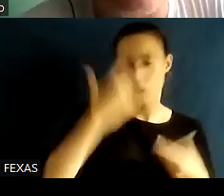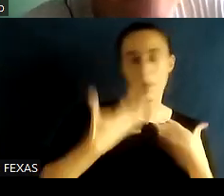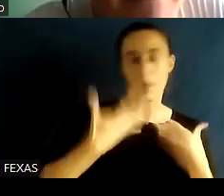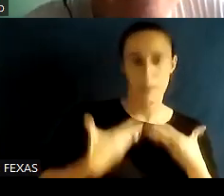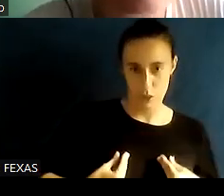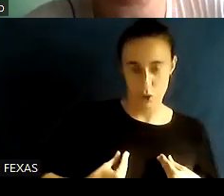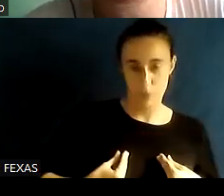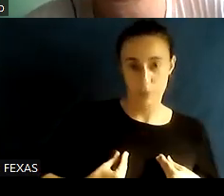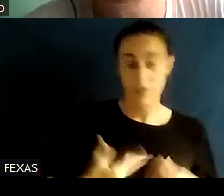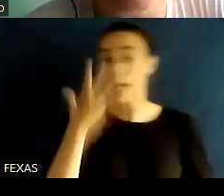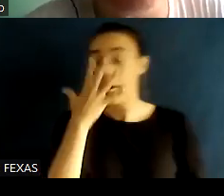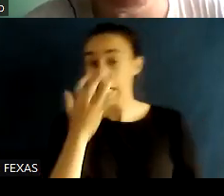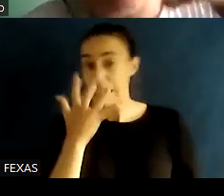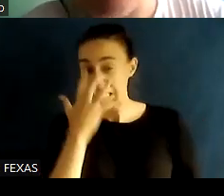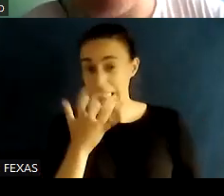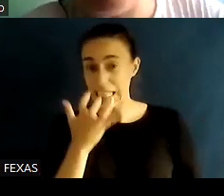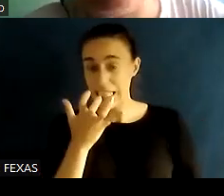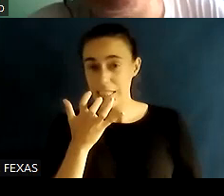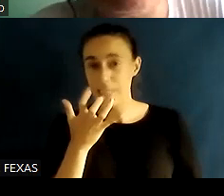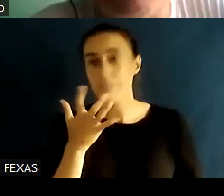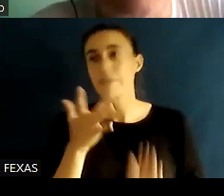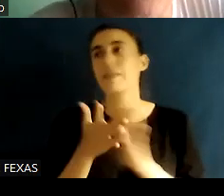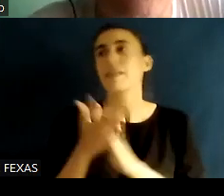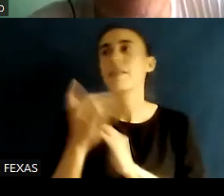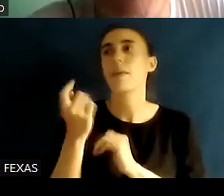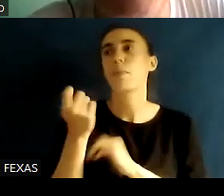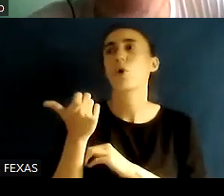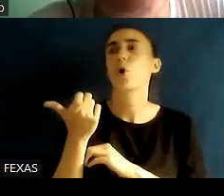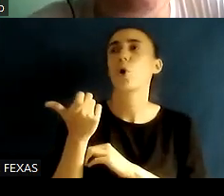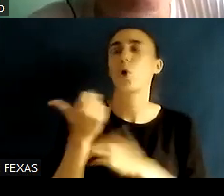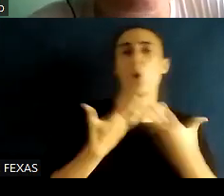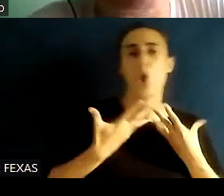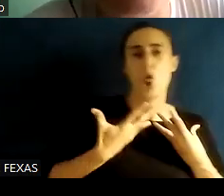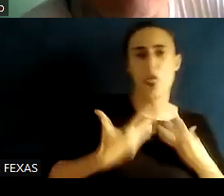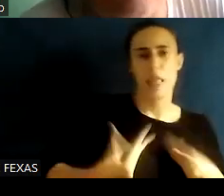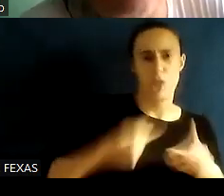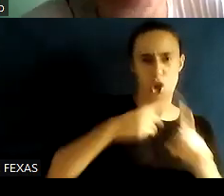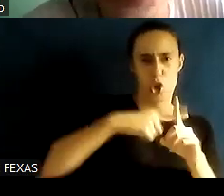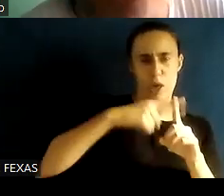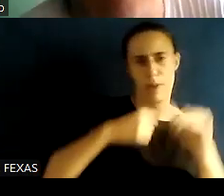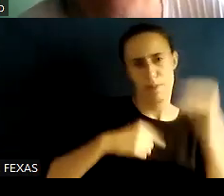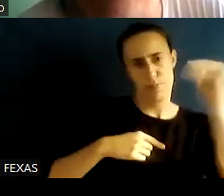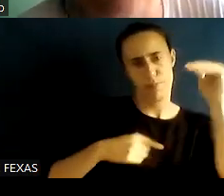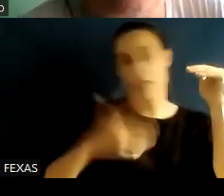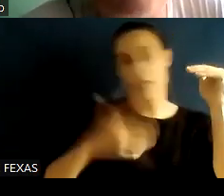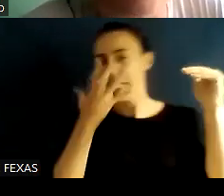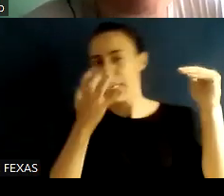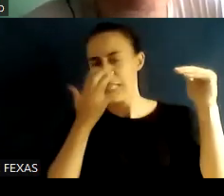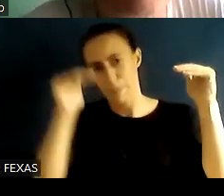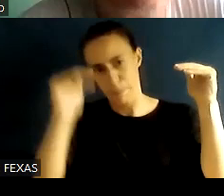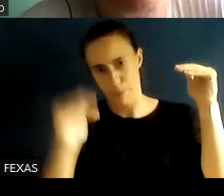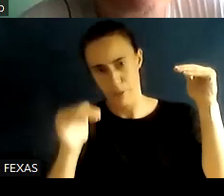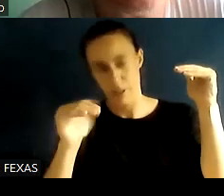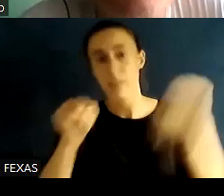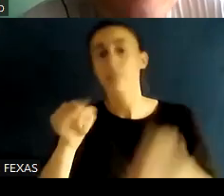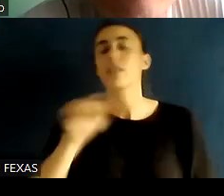La tristeza, que no sería un grado tan elevado como la depresión, pues sería sentirnos menos animados,